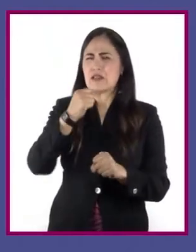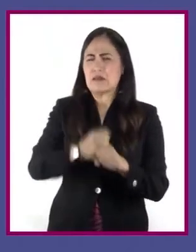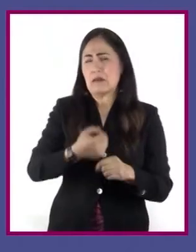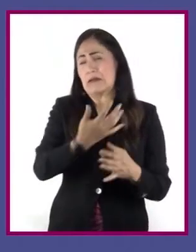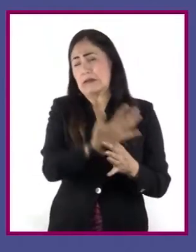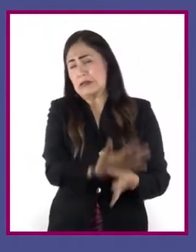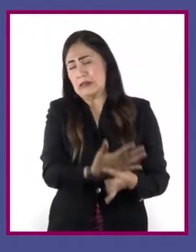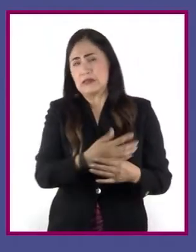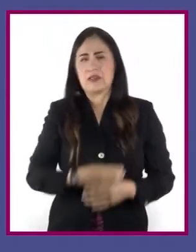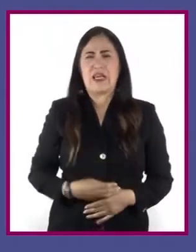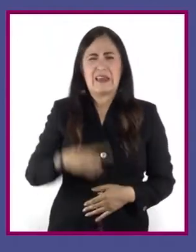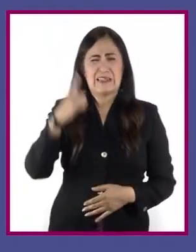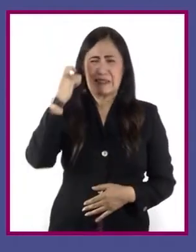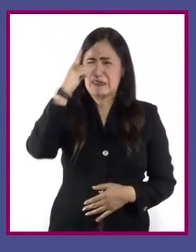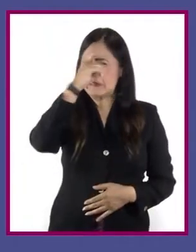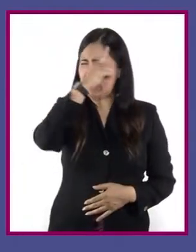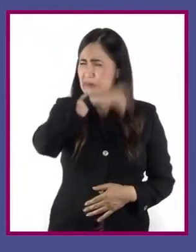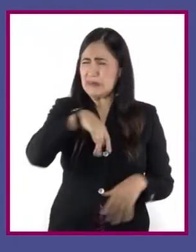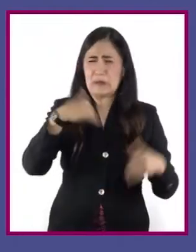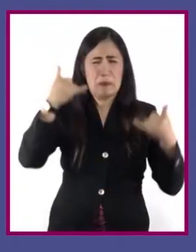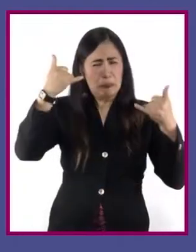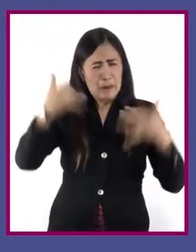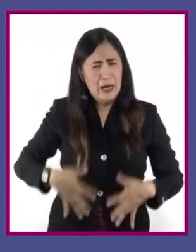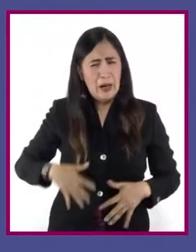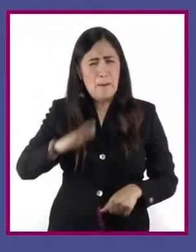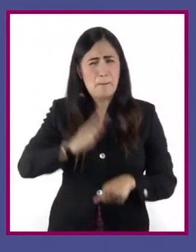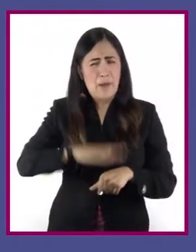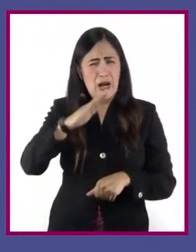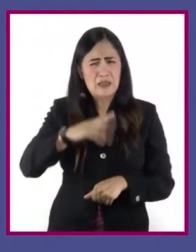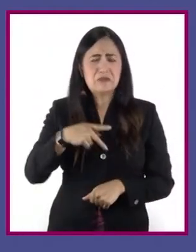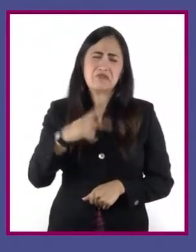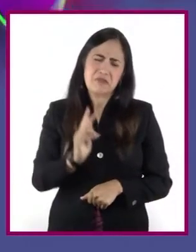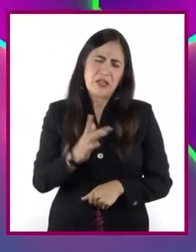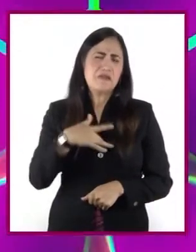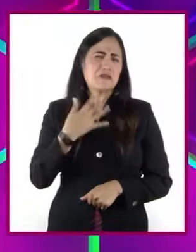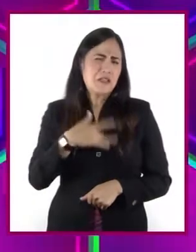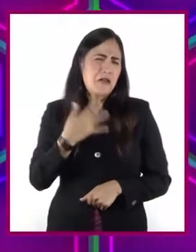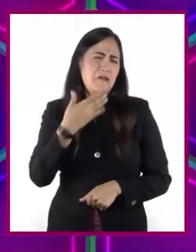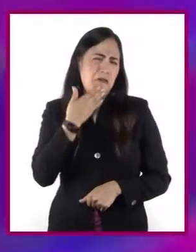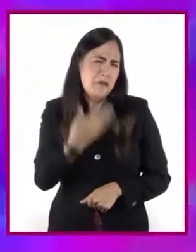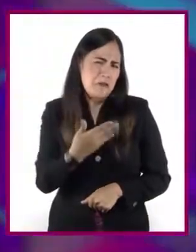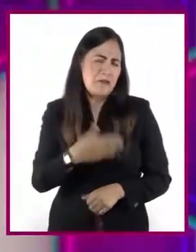más difícil ha sido, pero que se siente bien